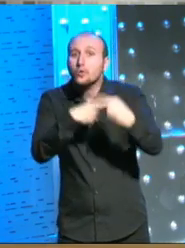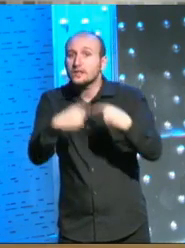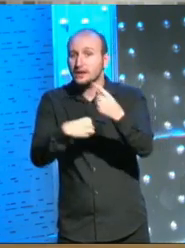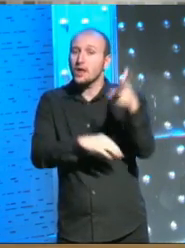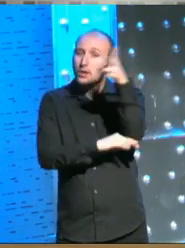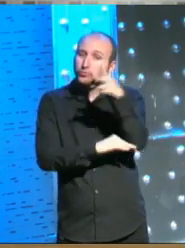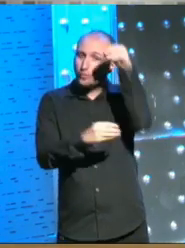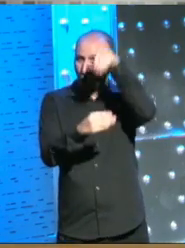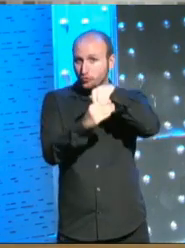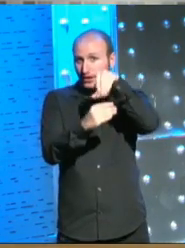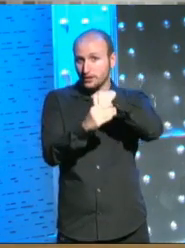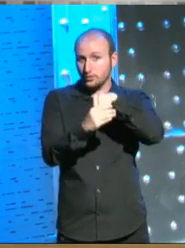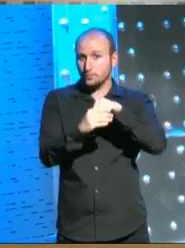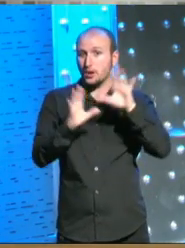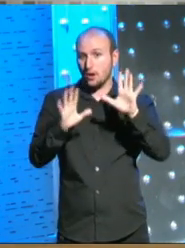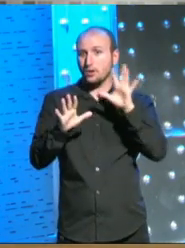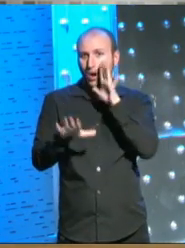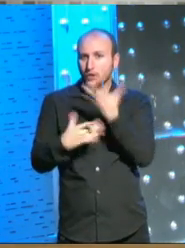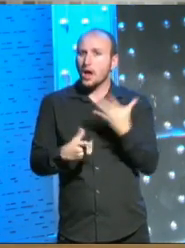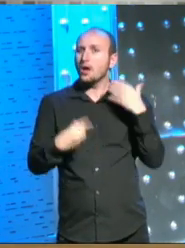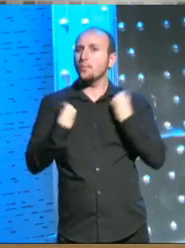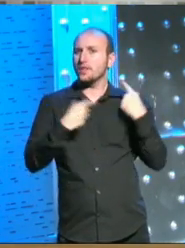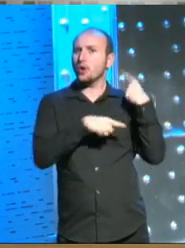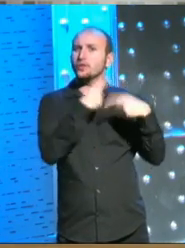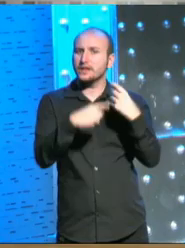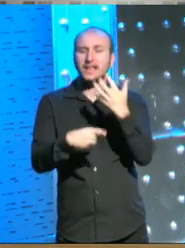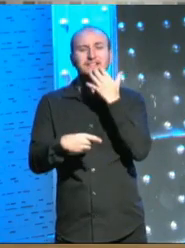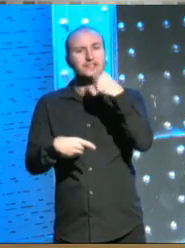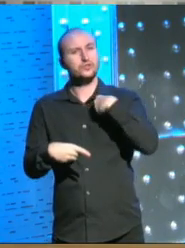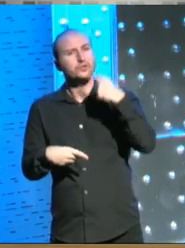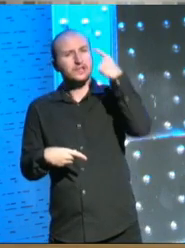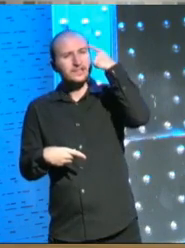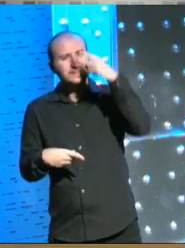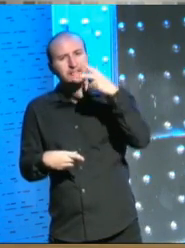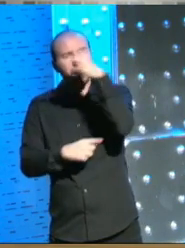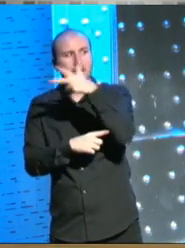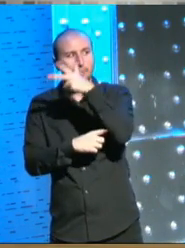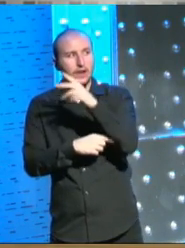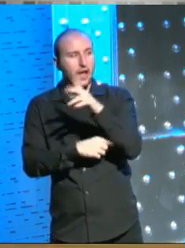vida cotidiana, seamos cautos. Si yo sé que tengo una cámara grabando, no voy a hacer así.